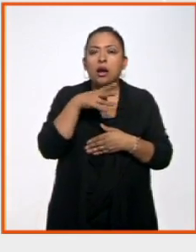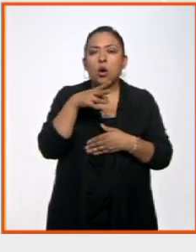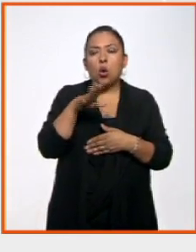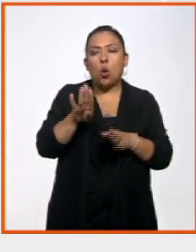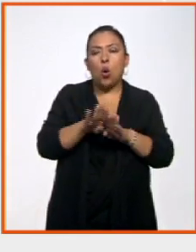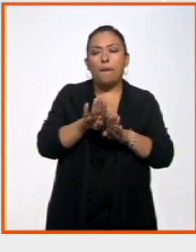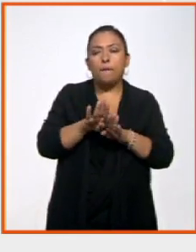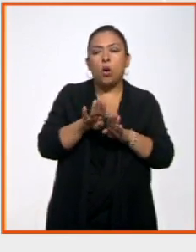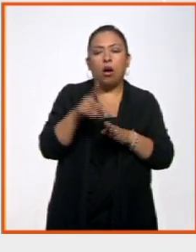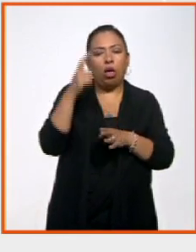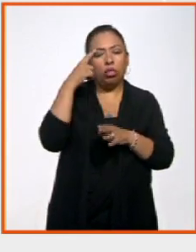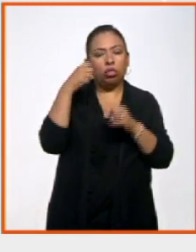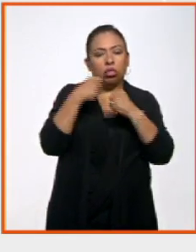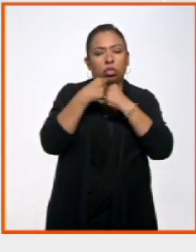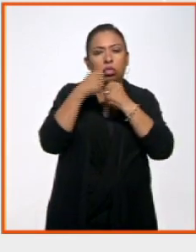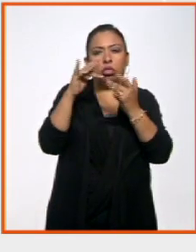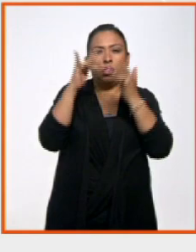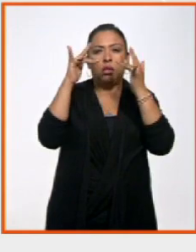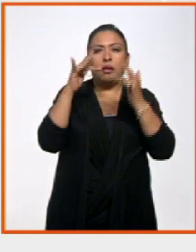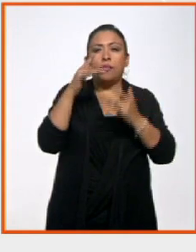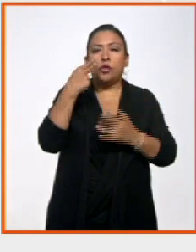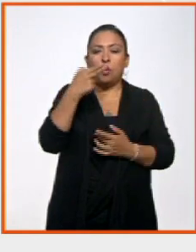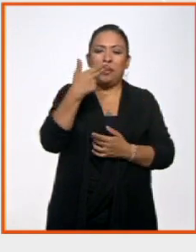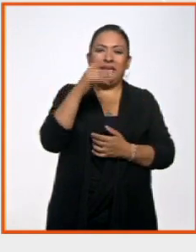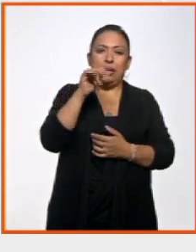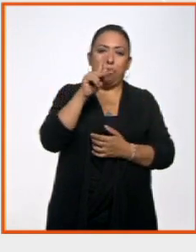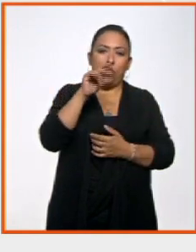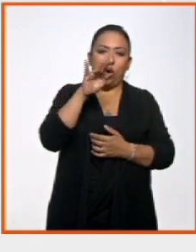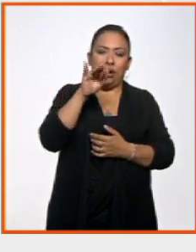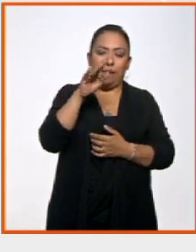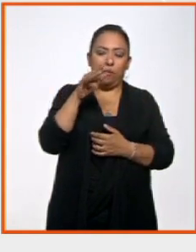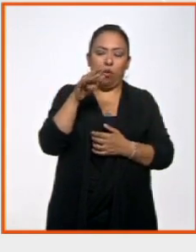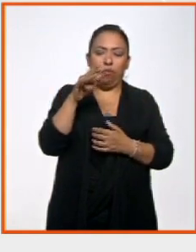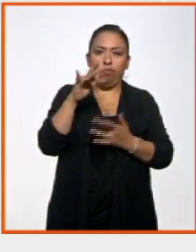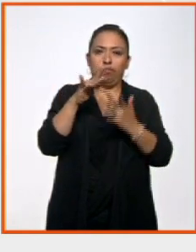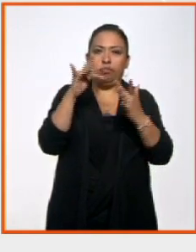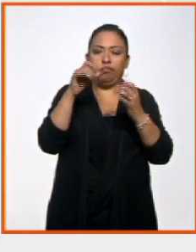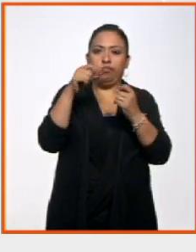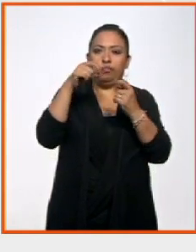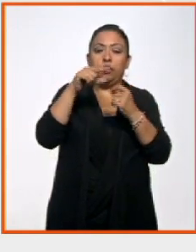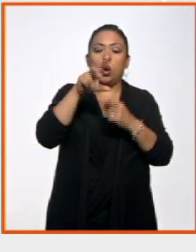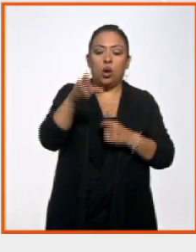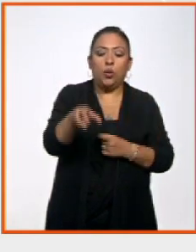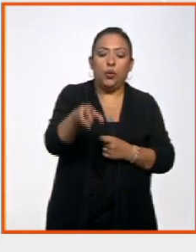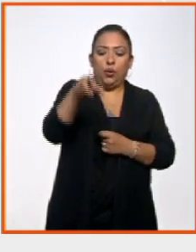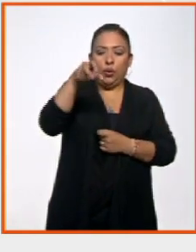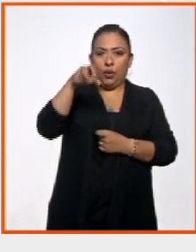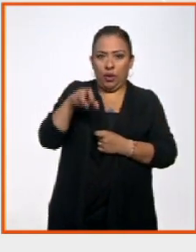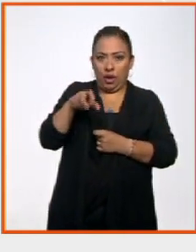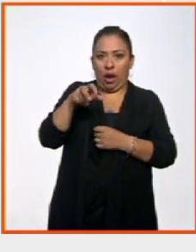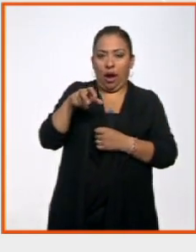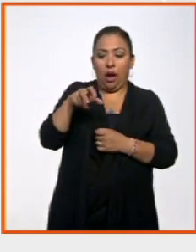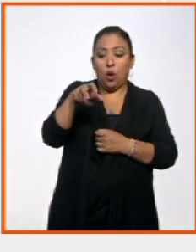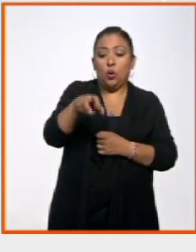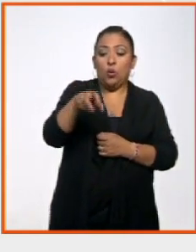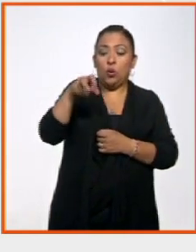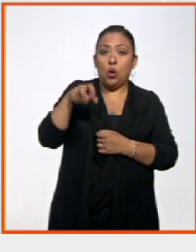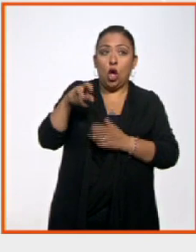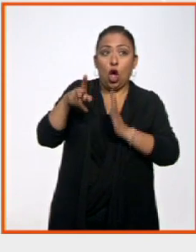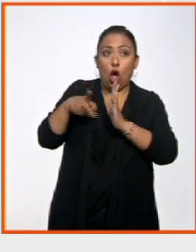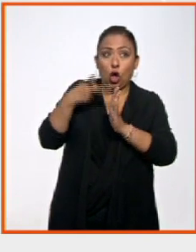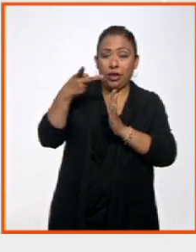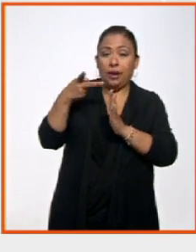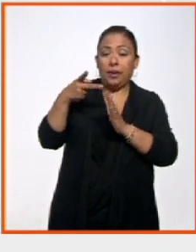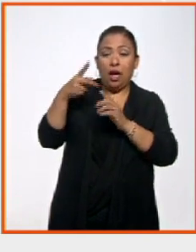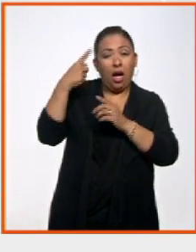muy particular de su cerebro que se conoce como el hipocampo posteriormente se saca al animal del laberinto y se reactiva a